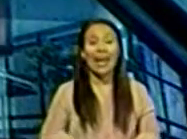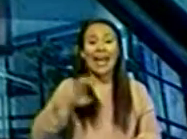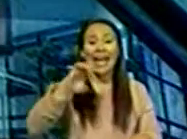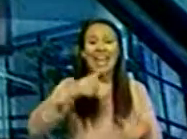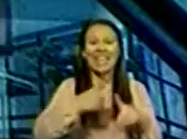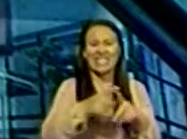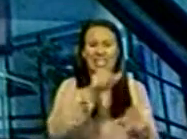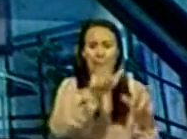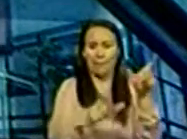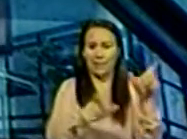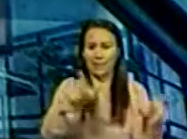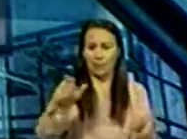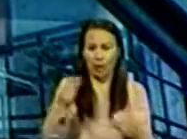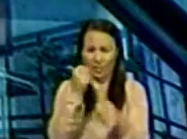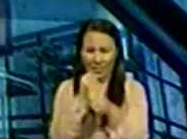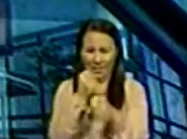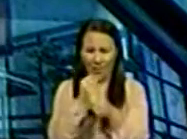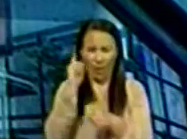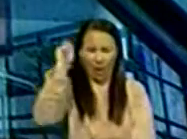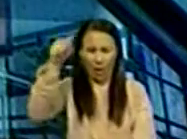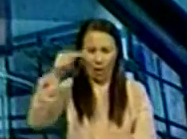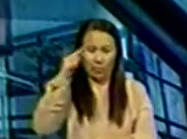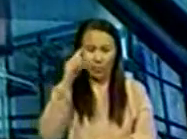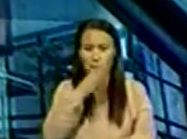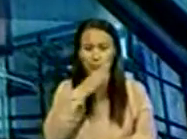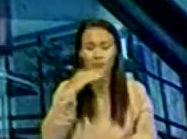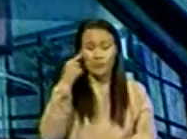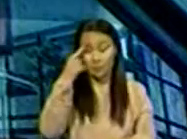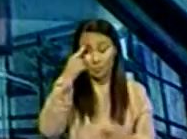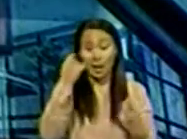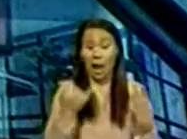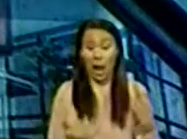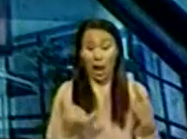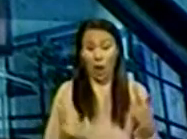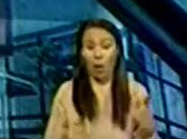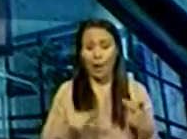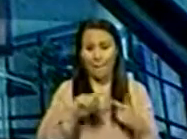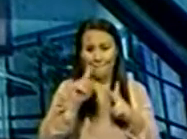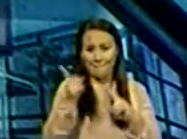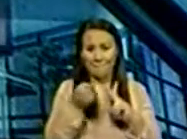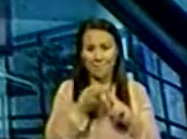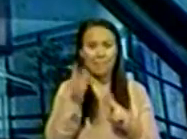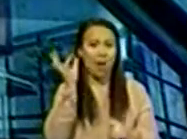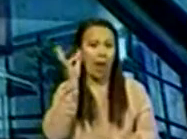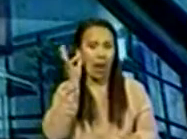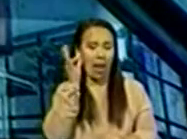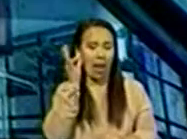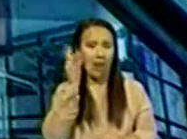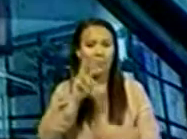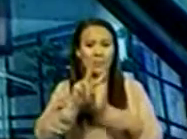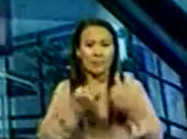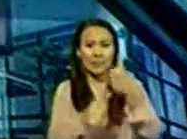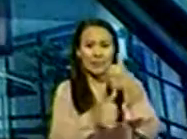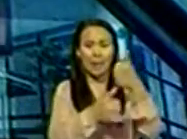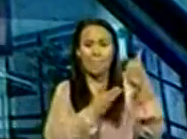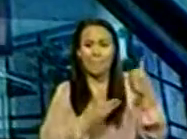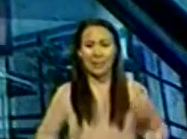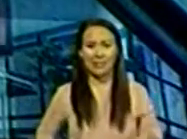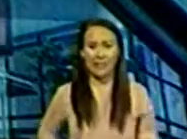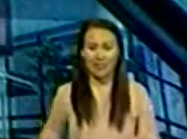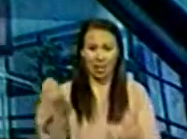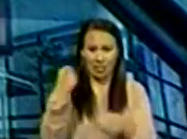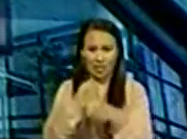Exfuncionarios del gobierno de Rafael Correa y la actual primera vicepresidenta de la Asamblea Nacional, Viviana Bonilla, negaron